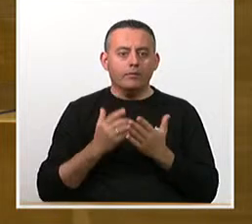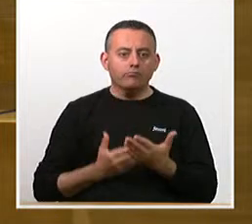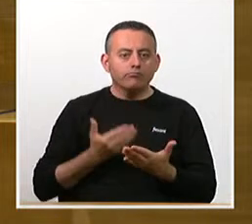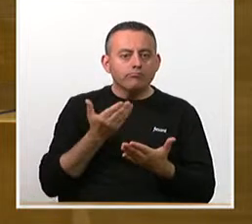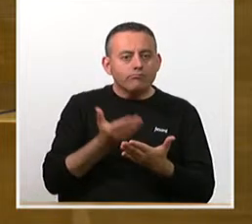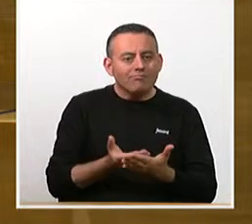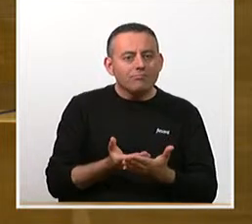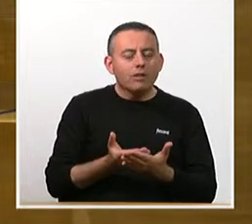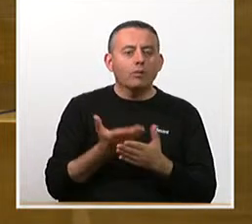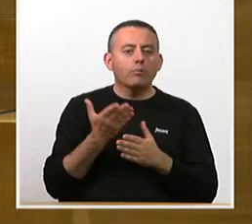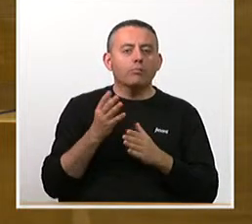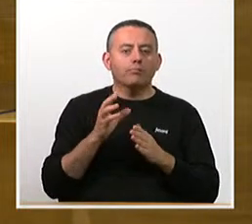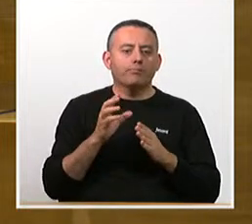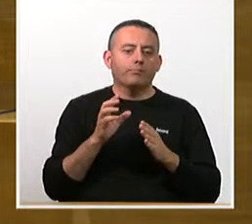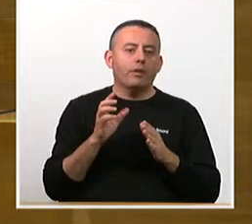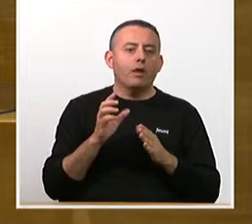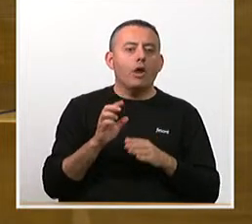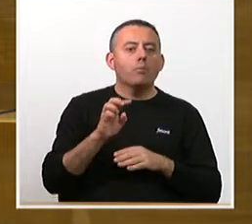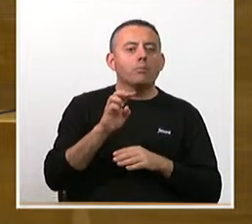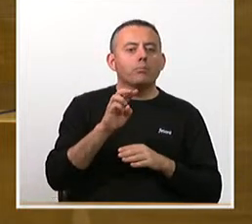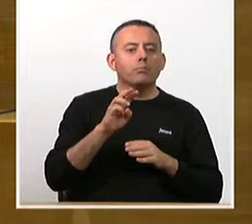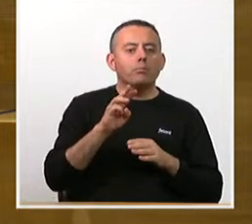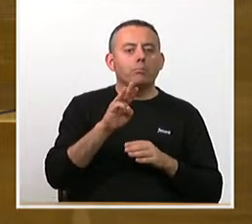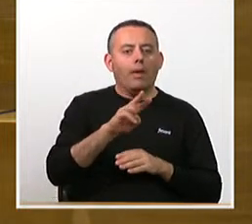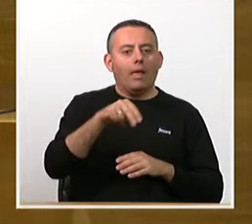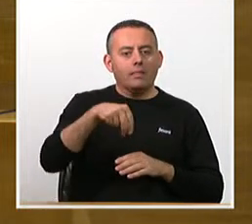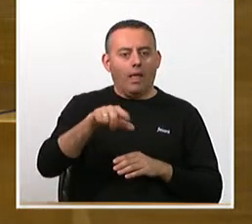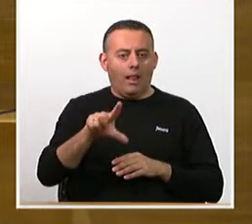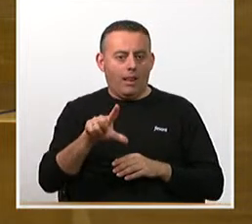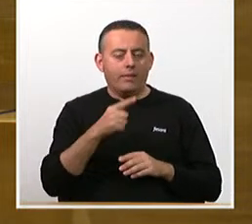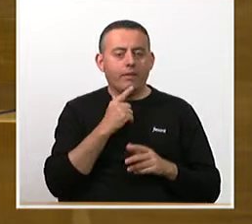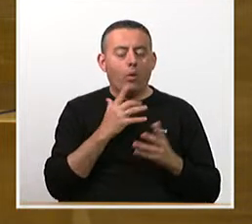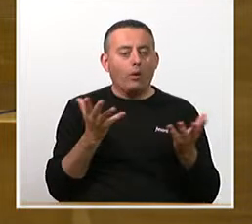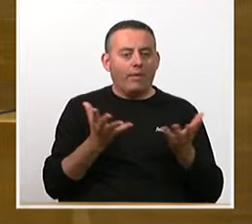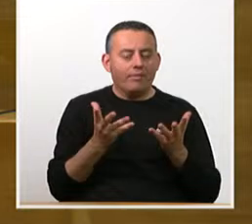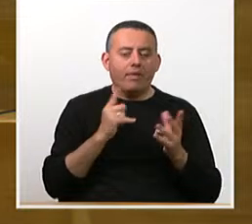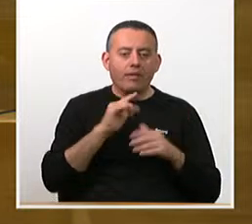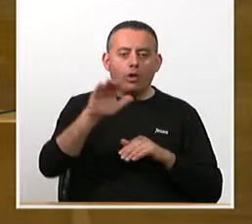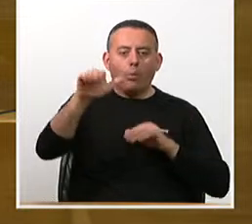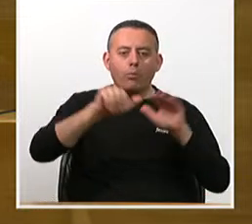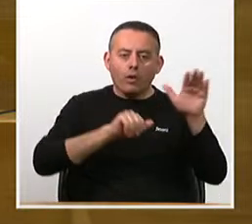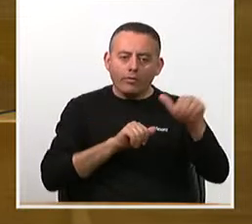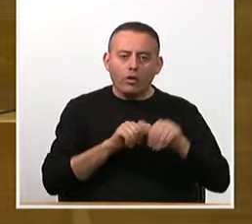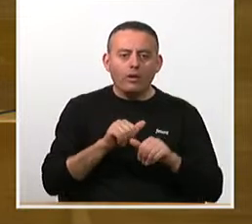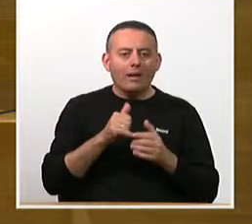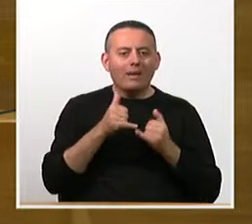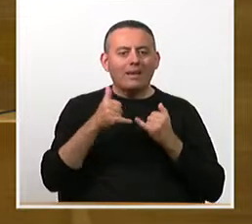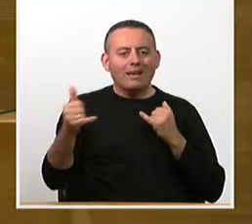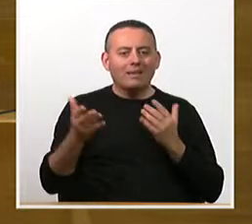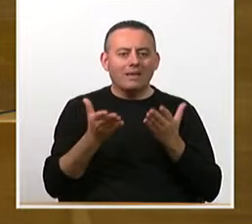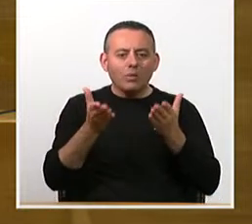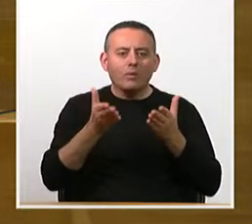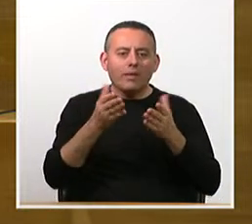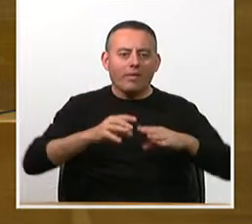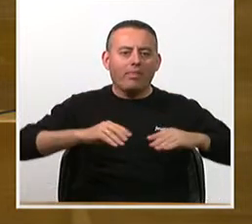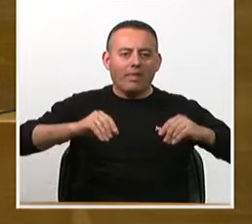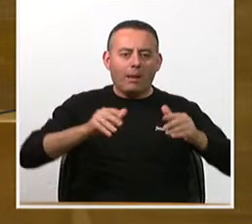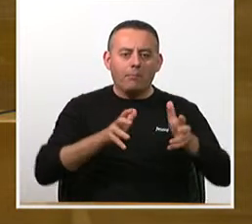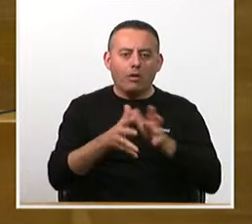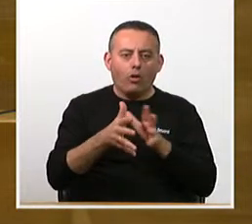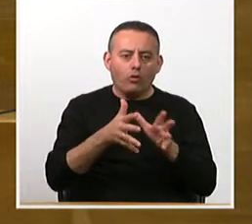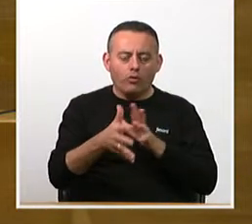proposición no de ley de tramitación especial de urgencia sobre la convocatoria de líneas de ayudas al sector cerámico de forma